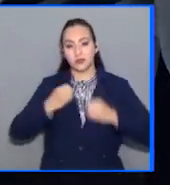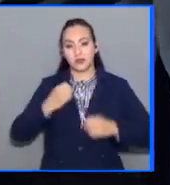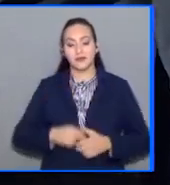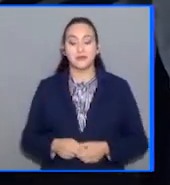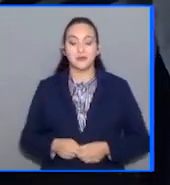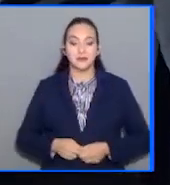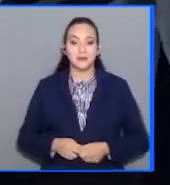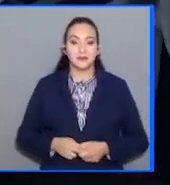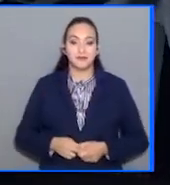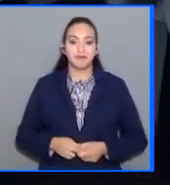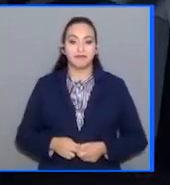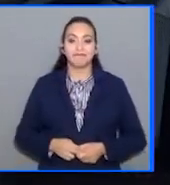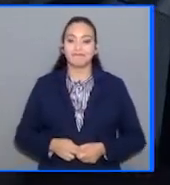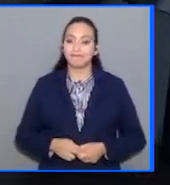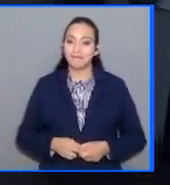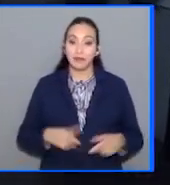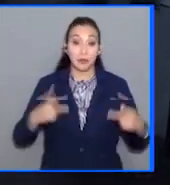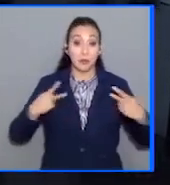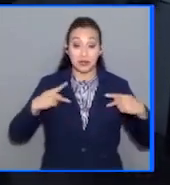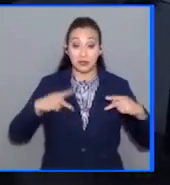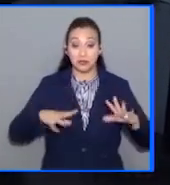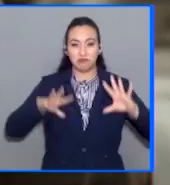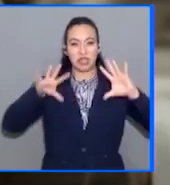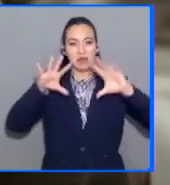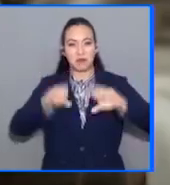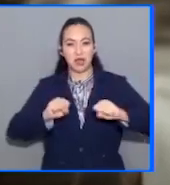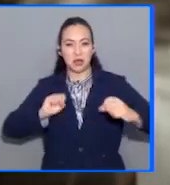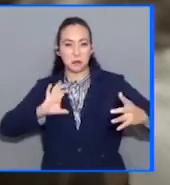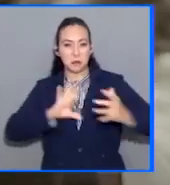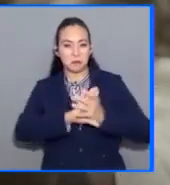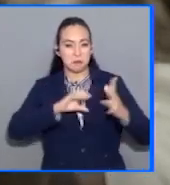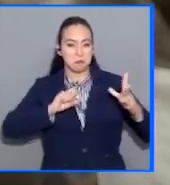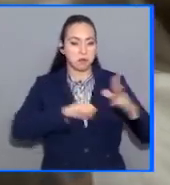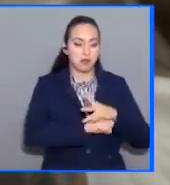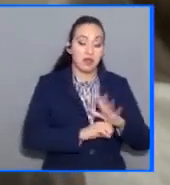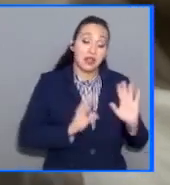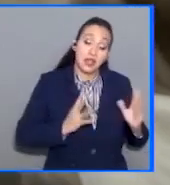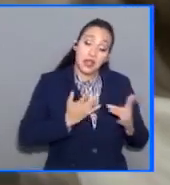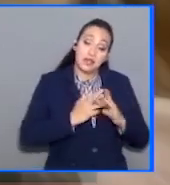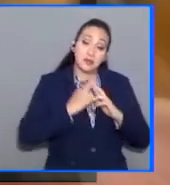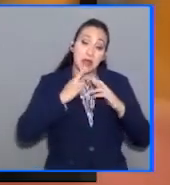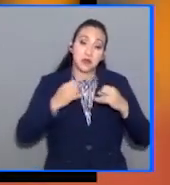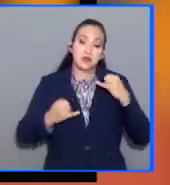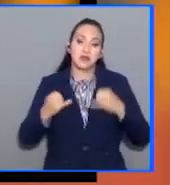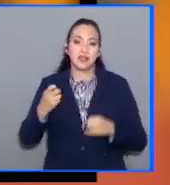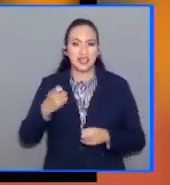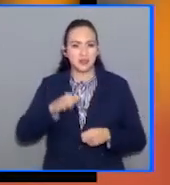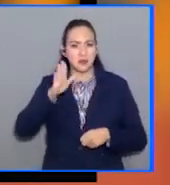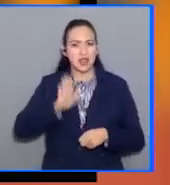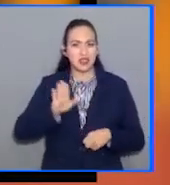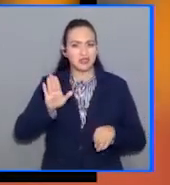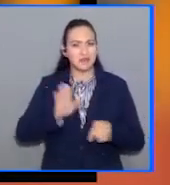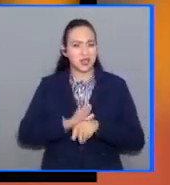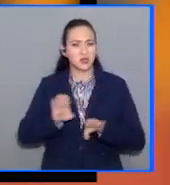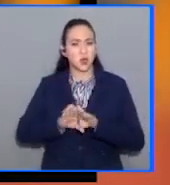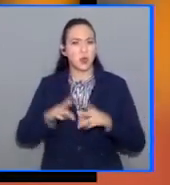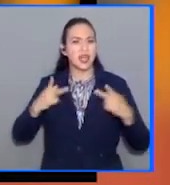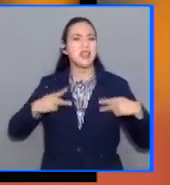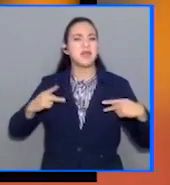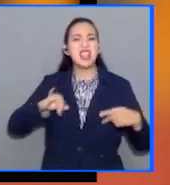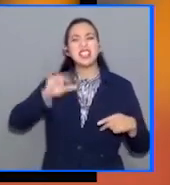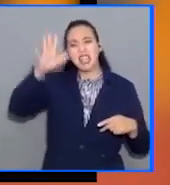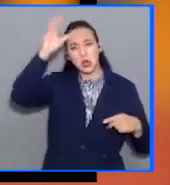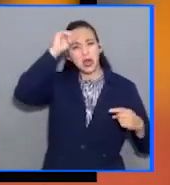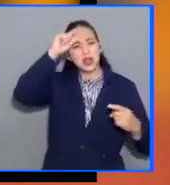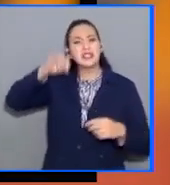La prisión preventiva oficiosa se enmarca en un reciente populismo penal, afirmó el abogado y profesor especializado en